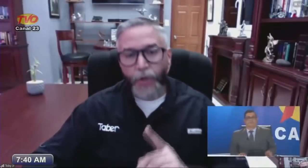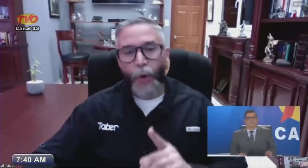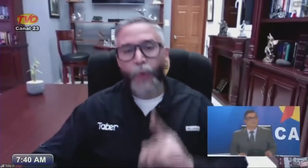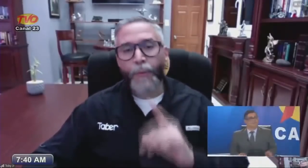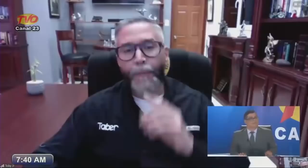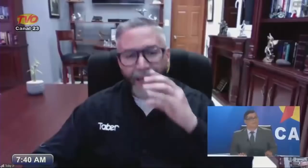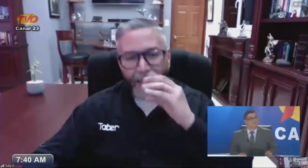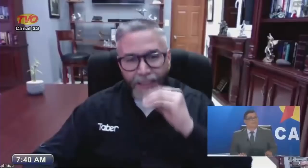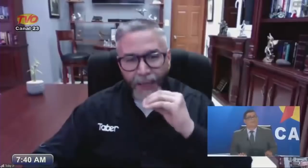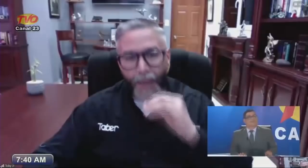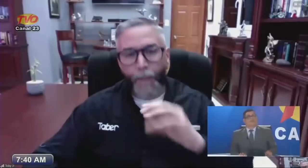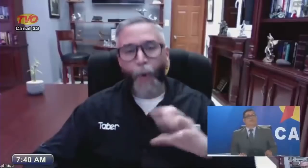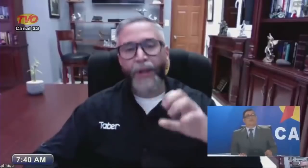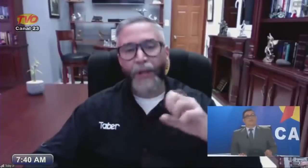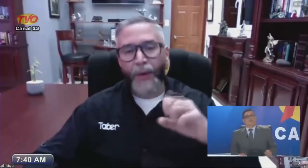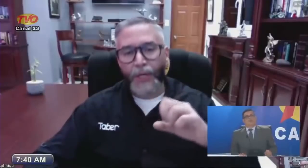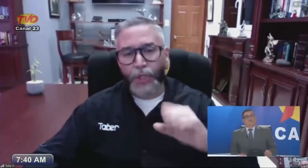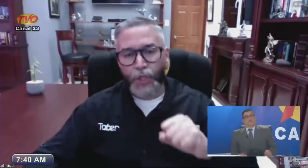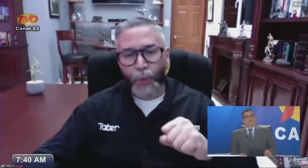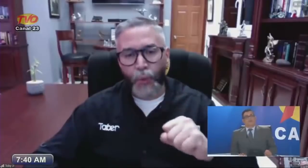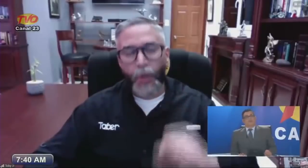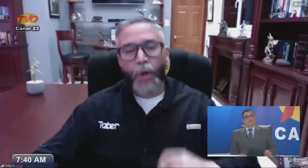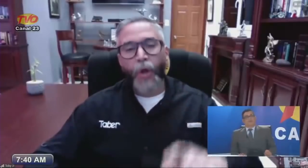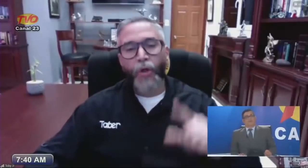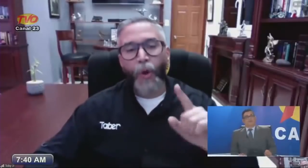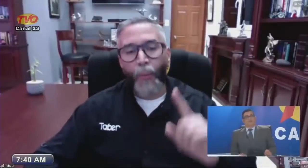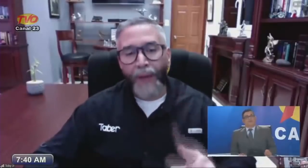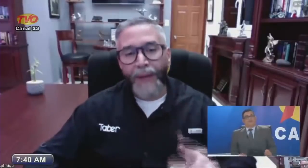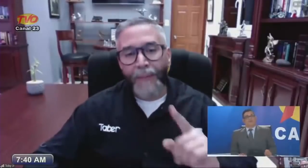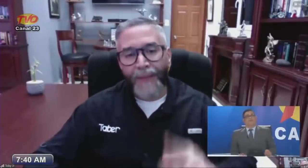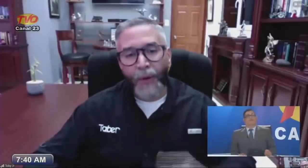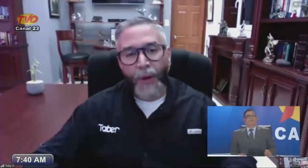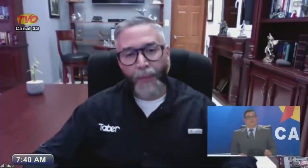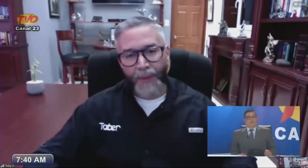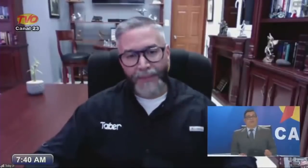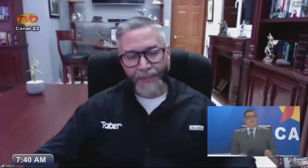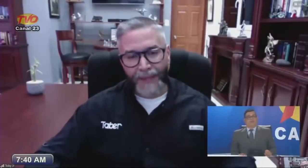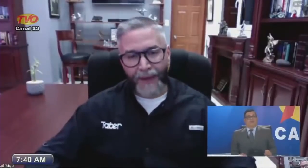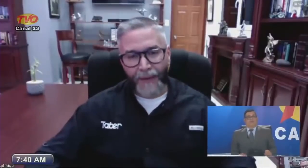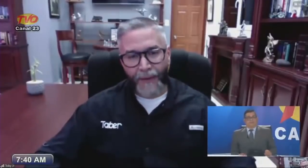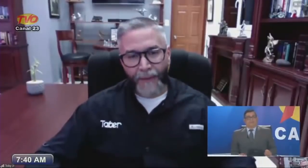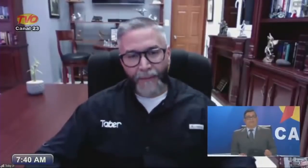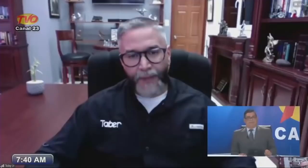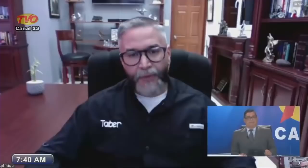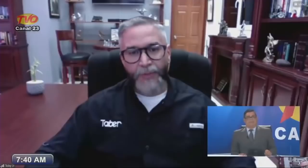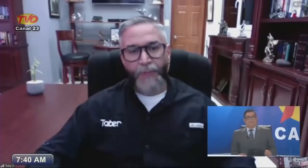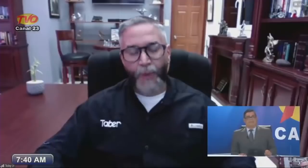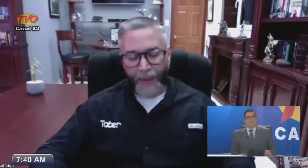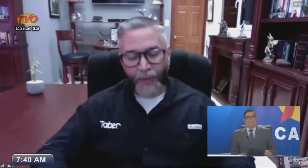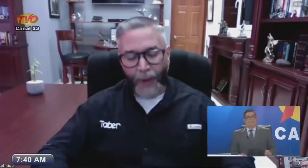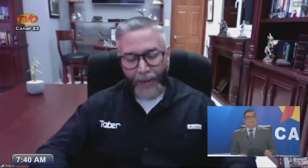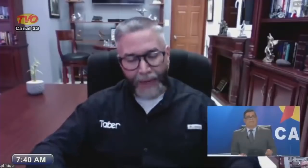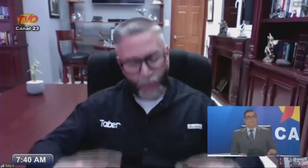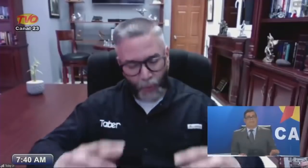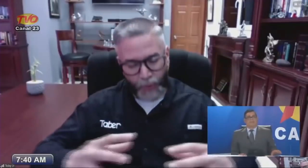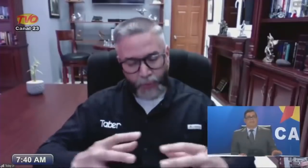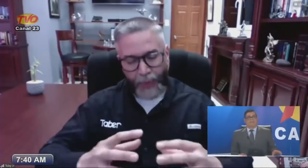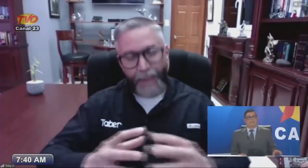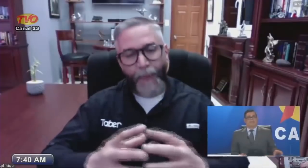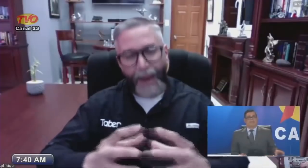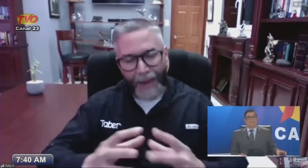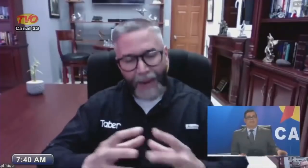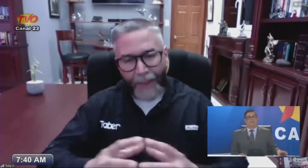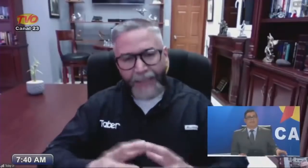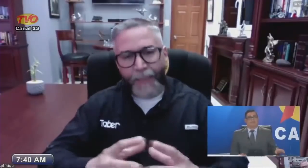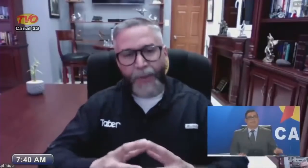to fight for the new team si no muerda más de lo que puede masticar entonces volviendo al curioso